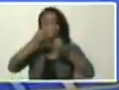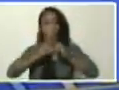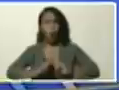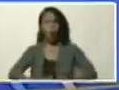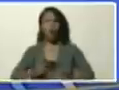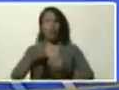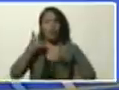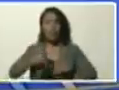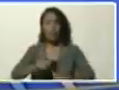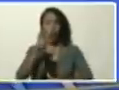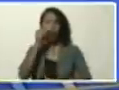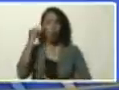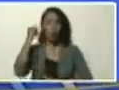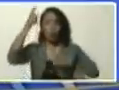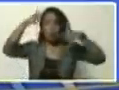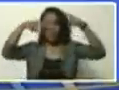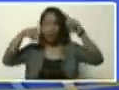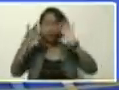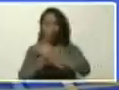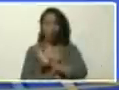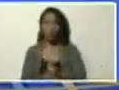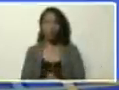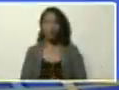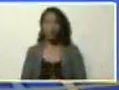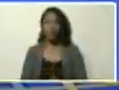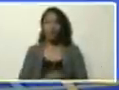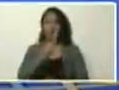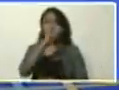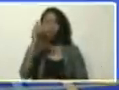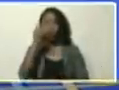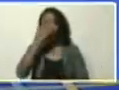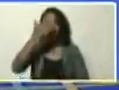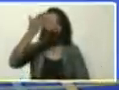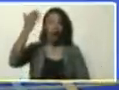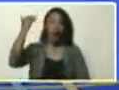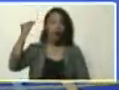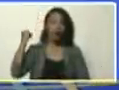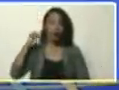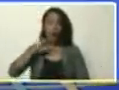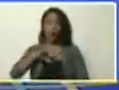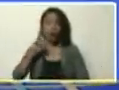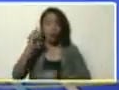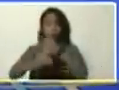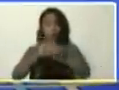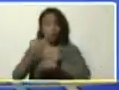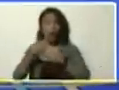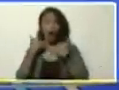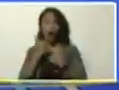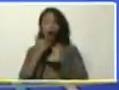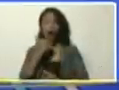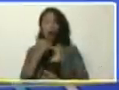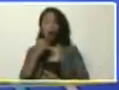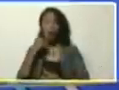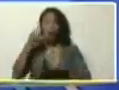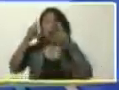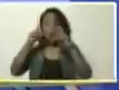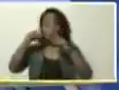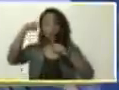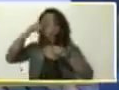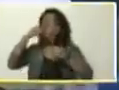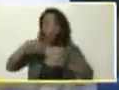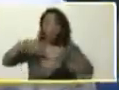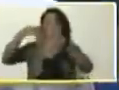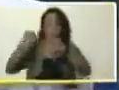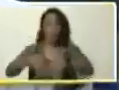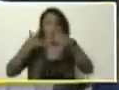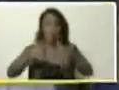Chávez. Si hace 200 años se hubiese tomado una foto o un video del